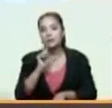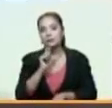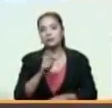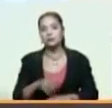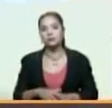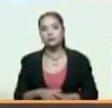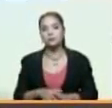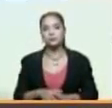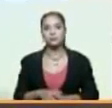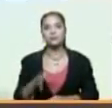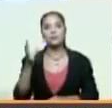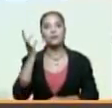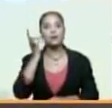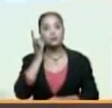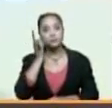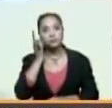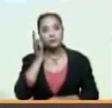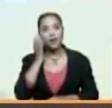la ciudadana